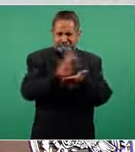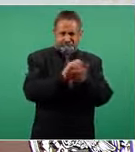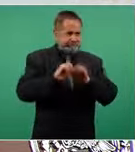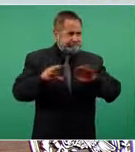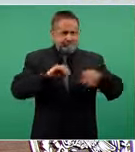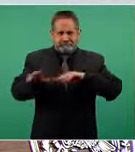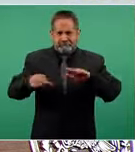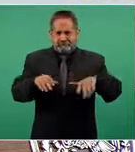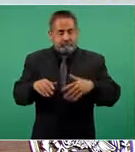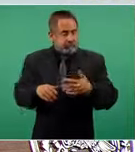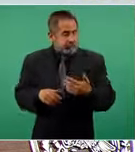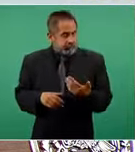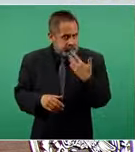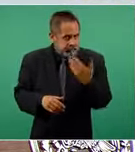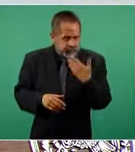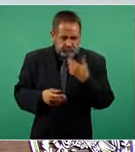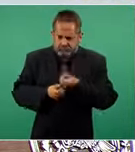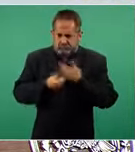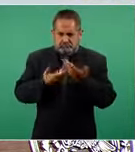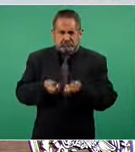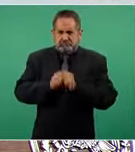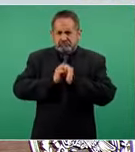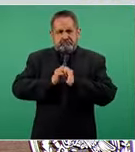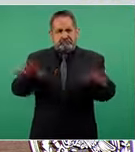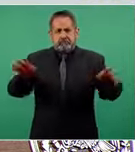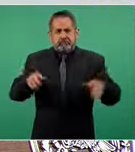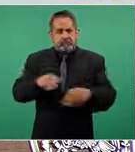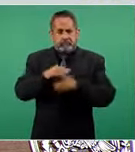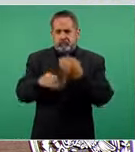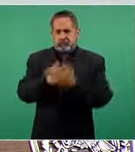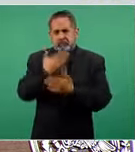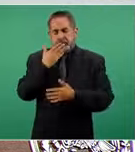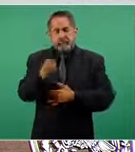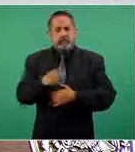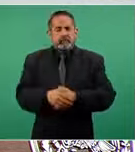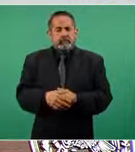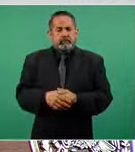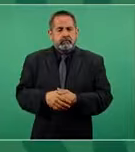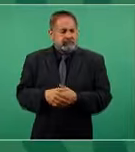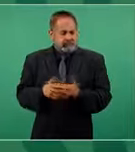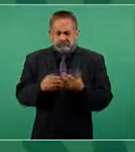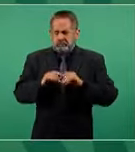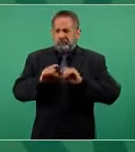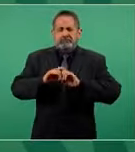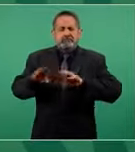manifestar, expresar. Todos, todos, todos, todos. Y no le hace que